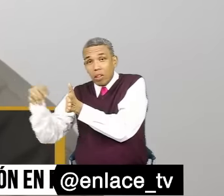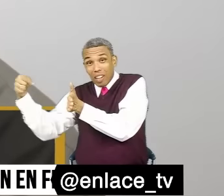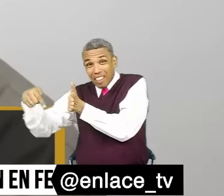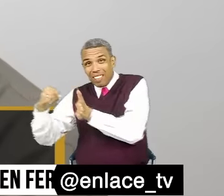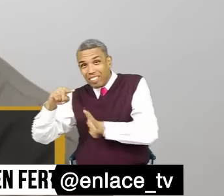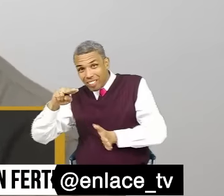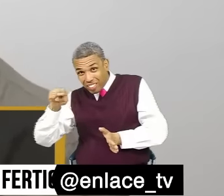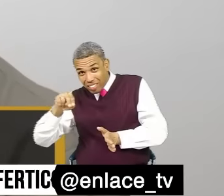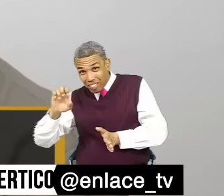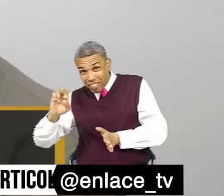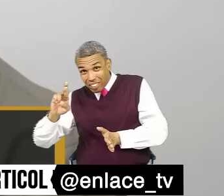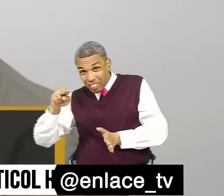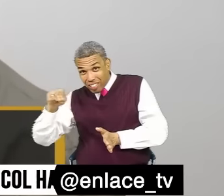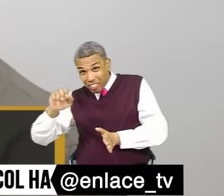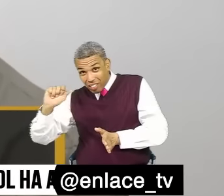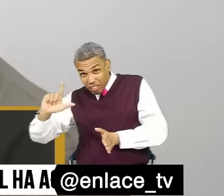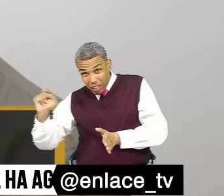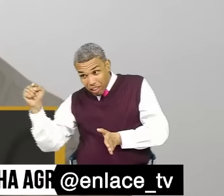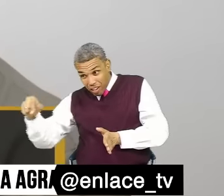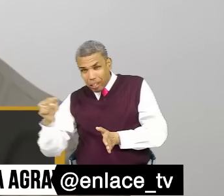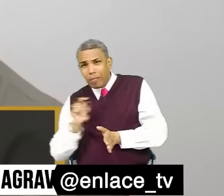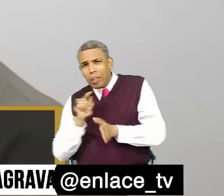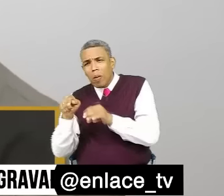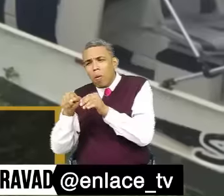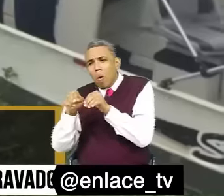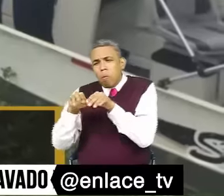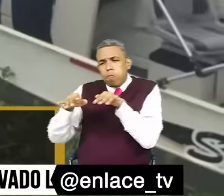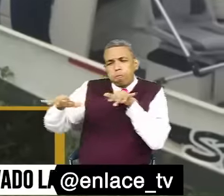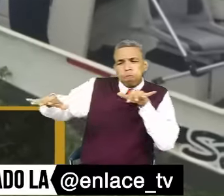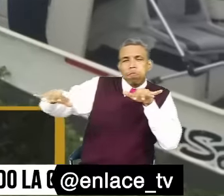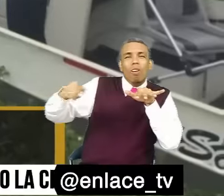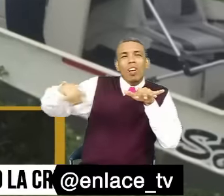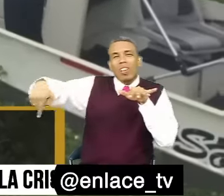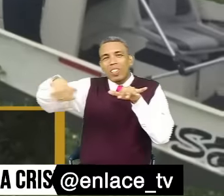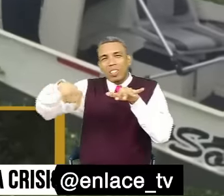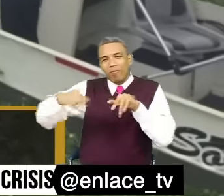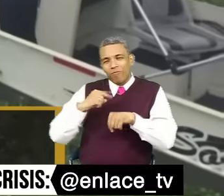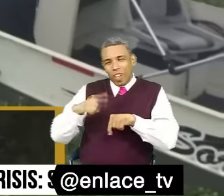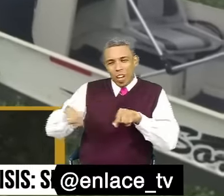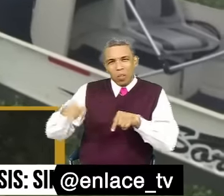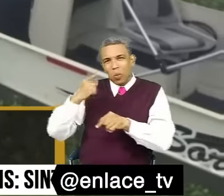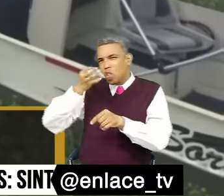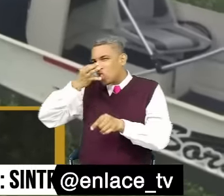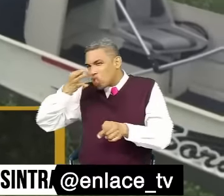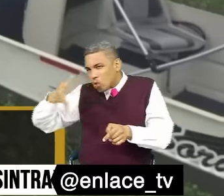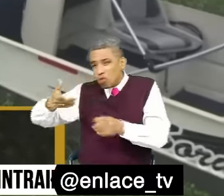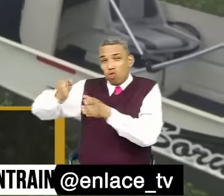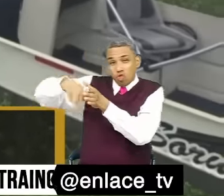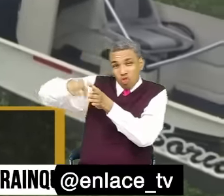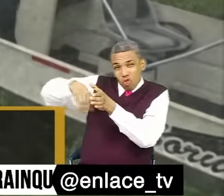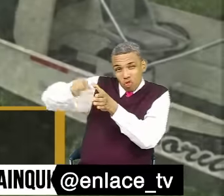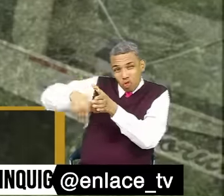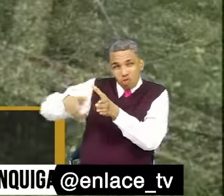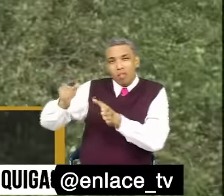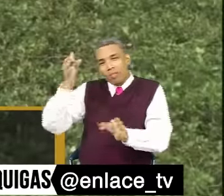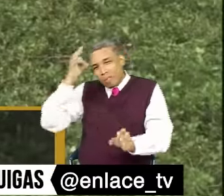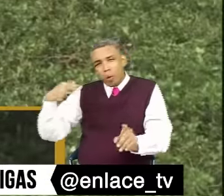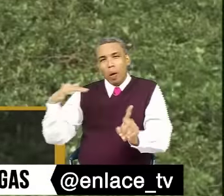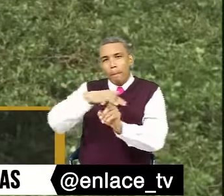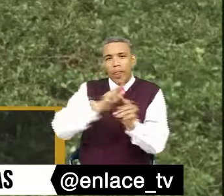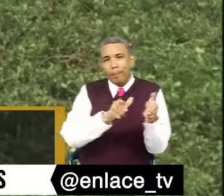Pontificia Bolivariana, en donde en sus sitios hay mayores hallazgos de algunos metales pesados que son contaminantes. Cada vez que este tipo de situaciones se registra,